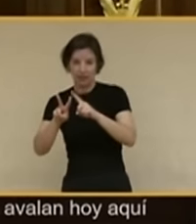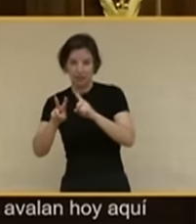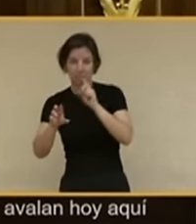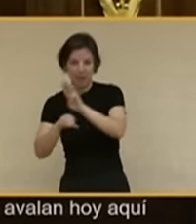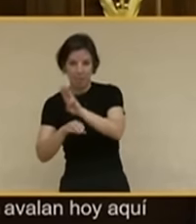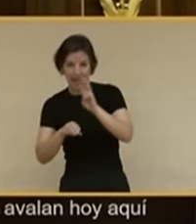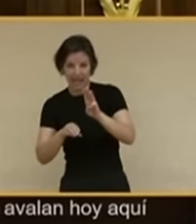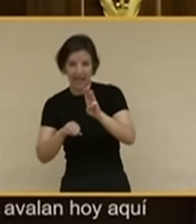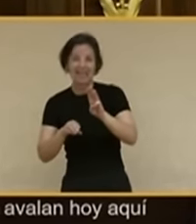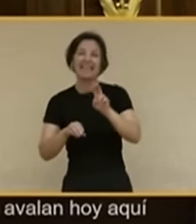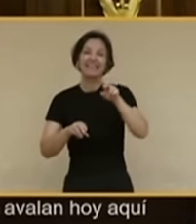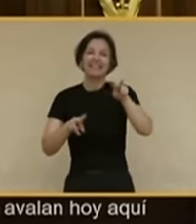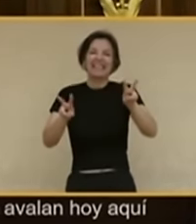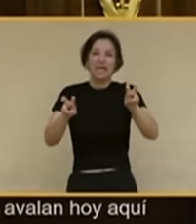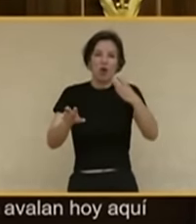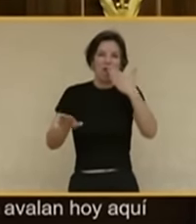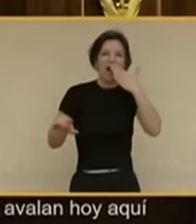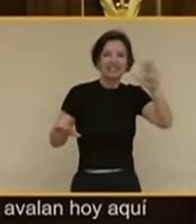y el neofascismo